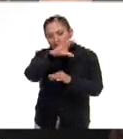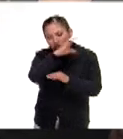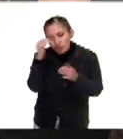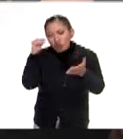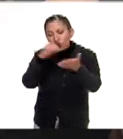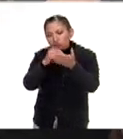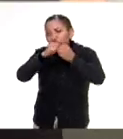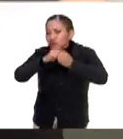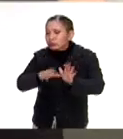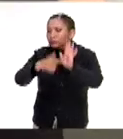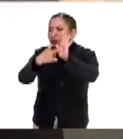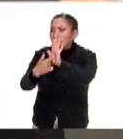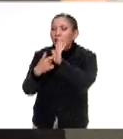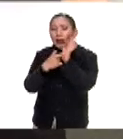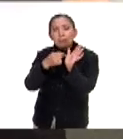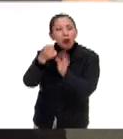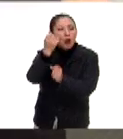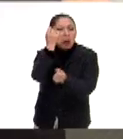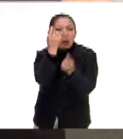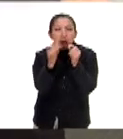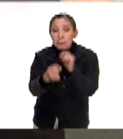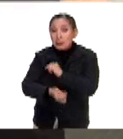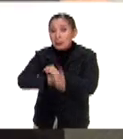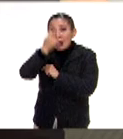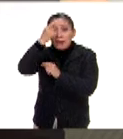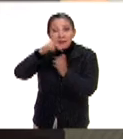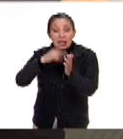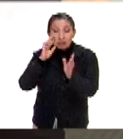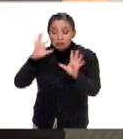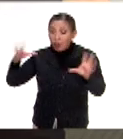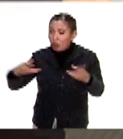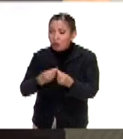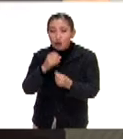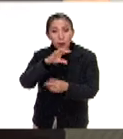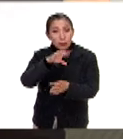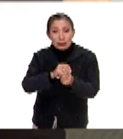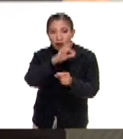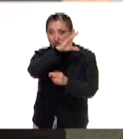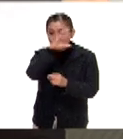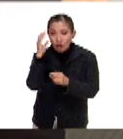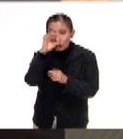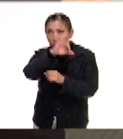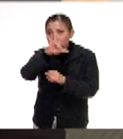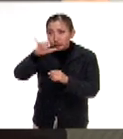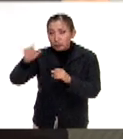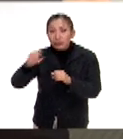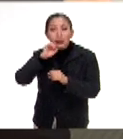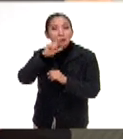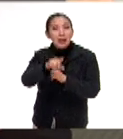fotos y se han exhibido, pero muy pocas. Es la primera vez que se muestra la serie completa. Y